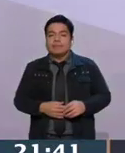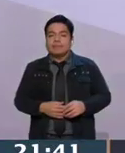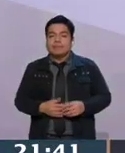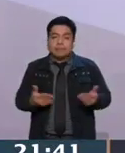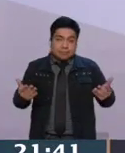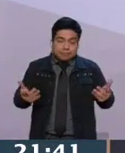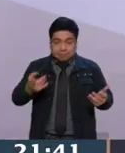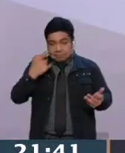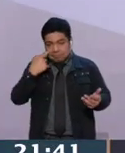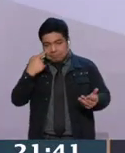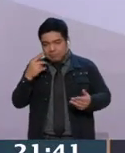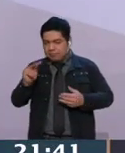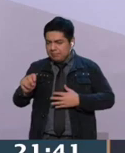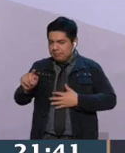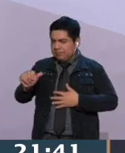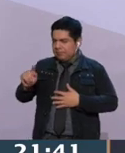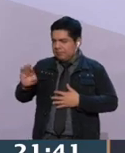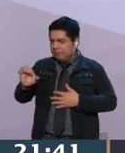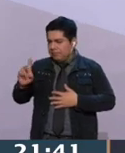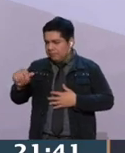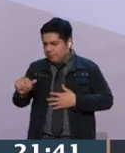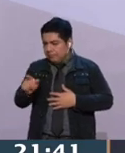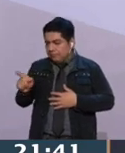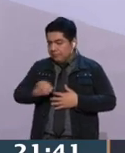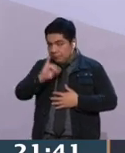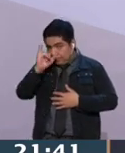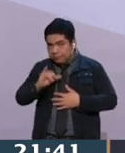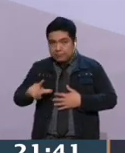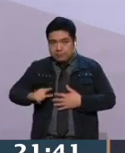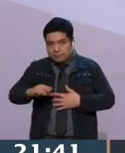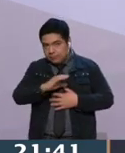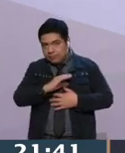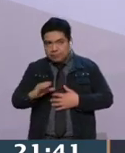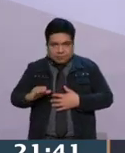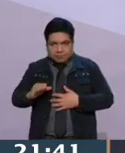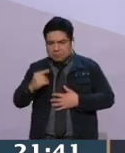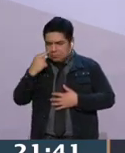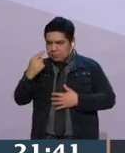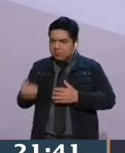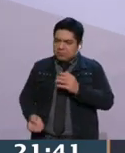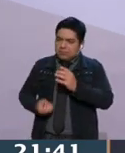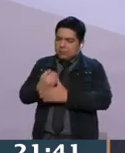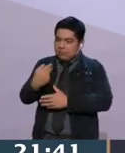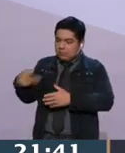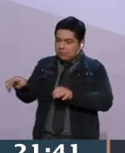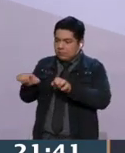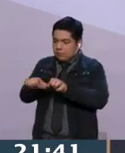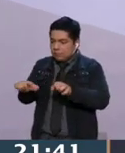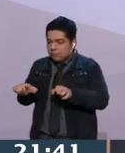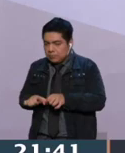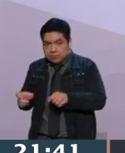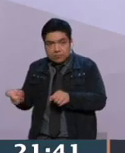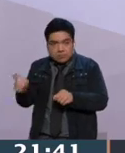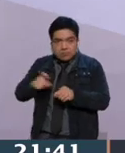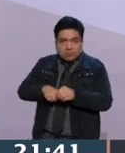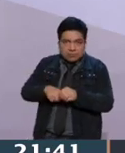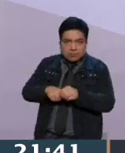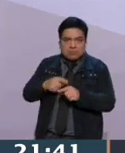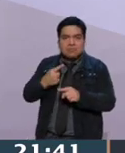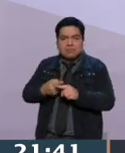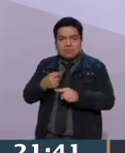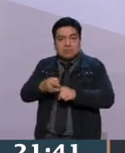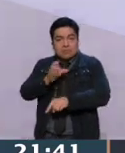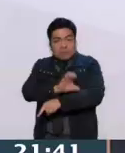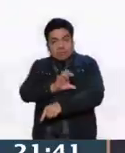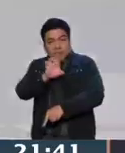Y mira, a propósito de Taboada, el aspirante a la jefatura de gobierno anunció los nuevos refuerzos que se incorporan a su campaña política. Se trata del actual coordinador